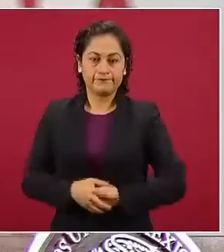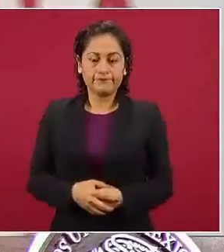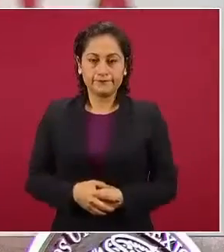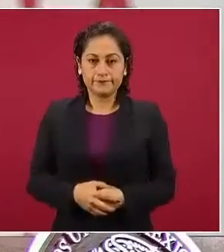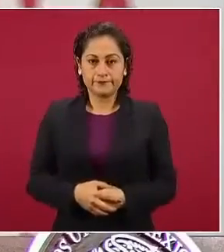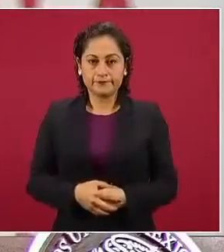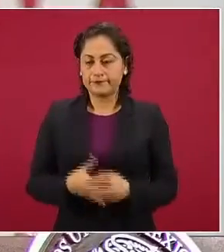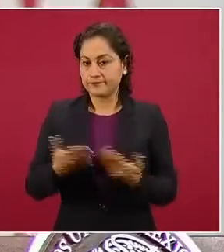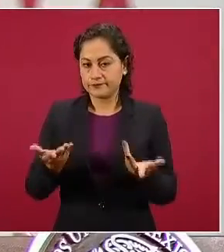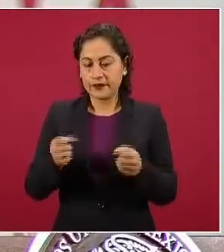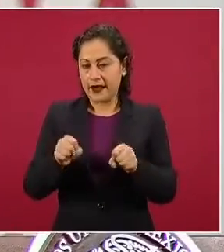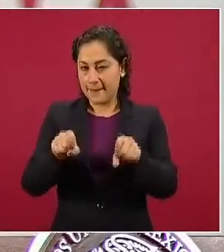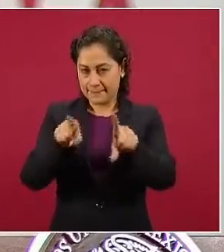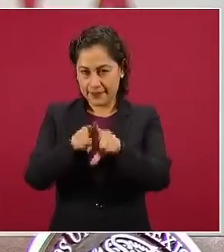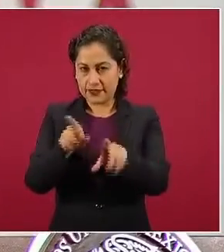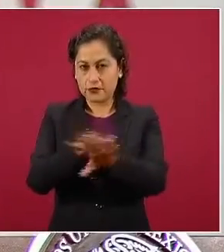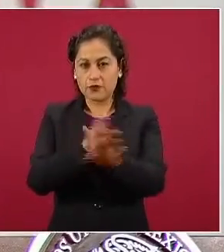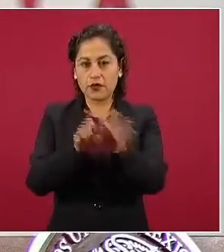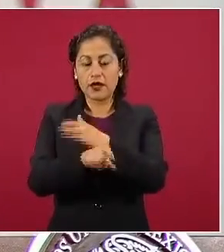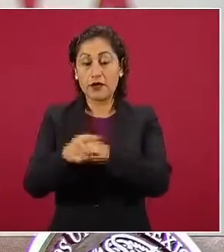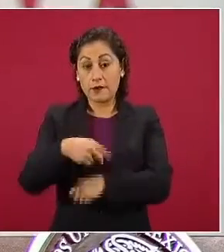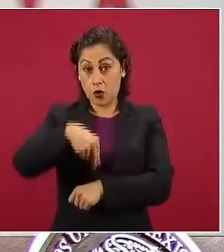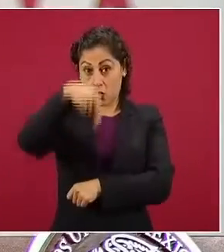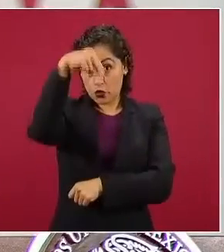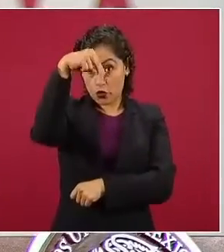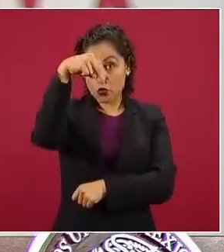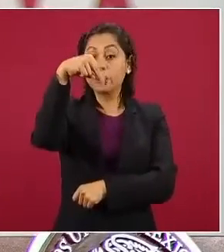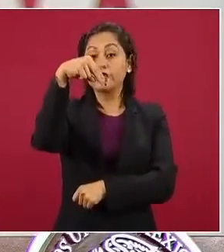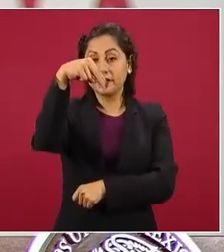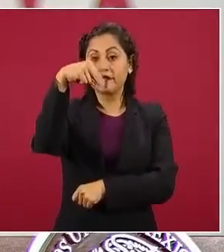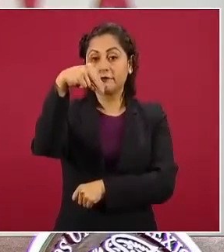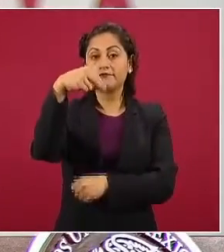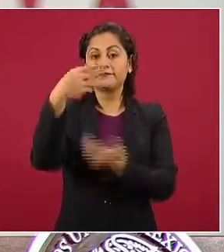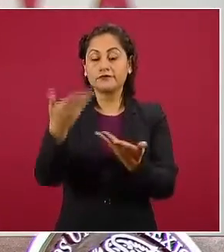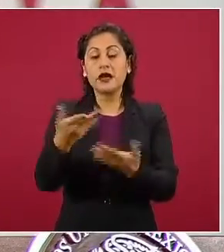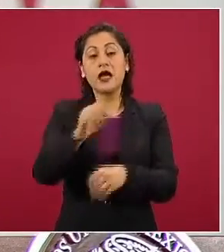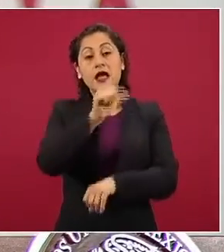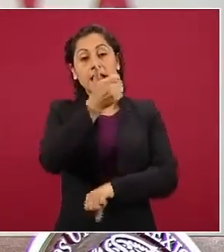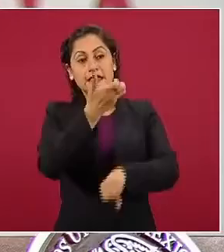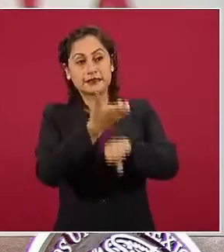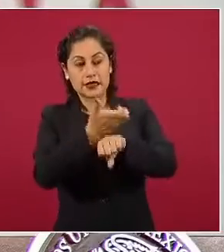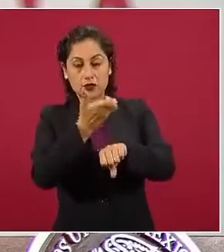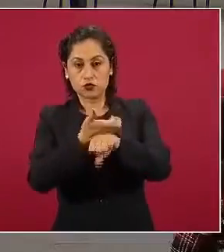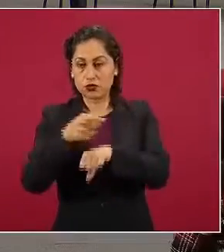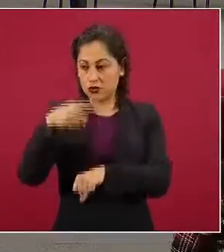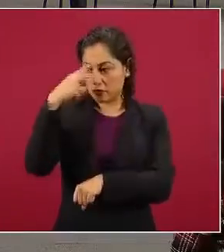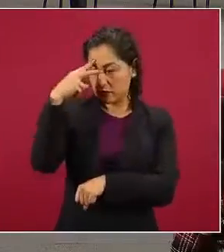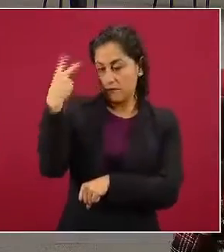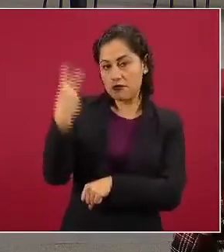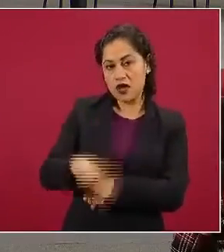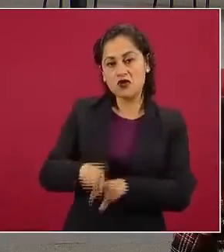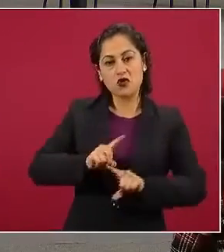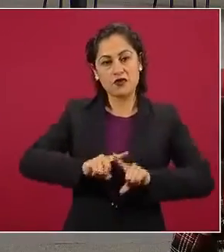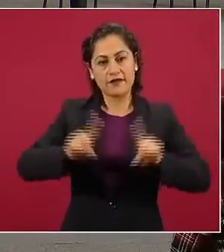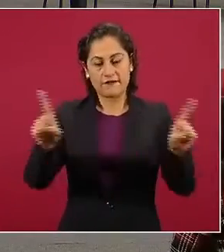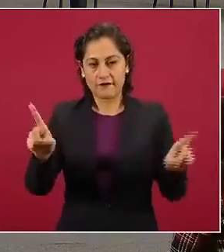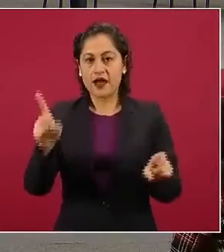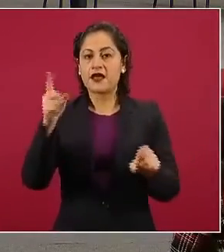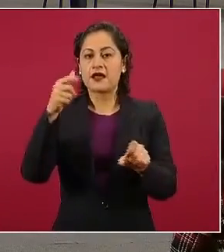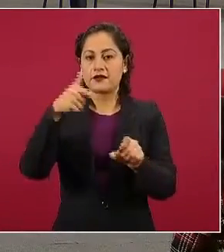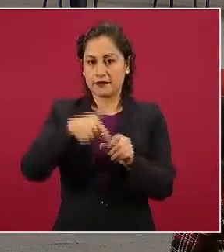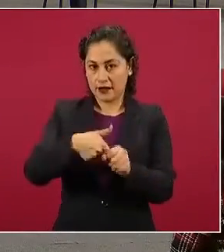Al igual que lo que ocurría en la frontera norte, los precios del lado mexicano son distintos del lado guatemalteco, y de hecho